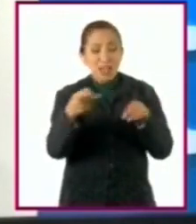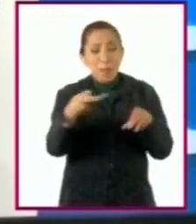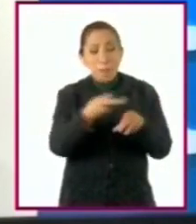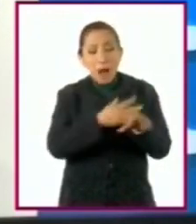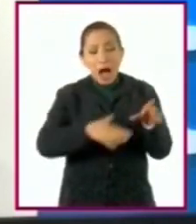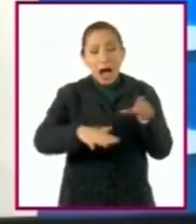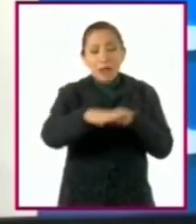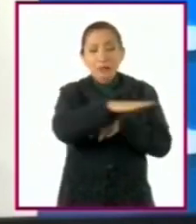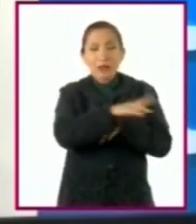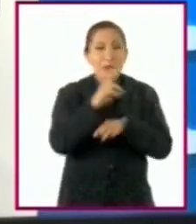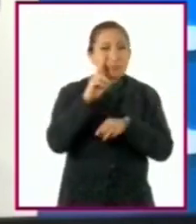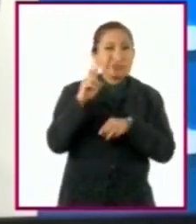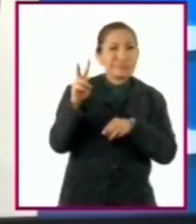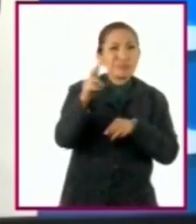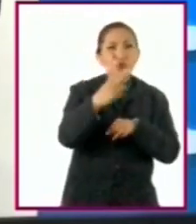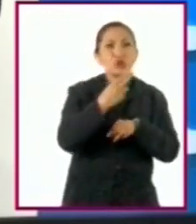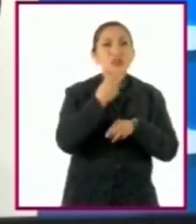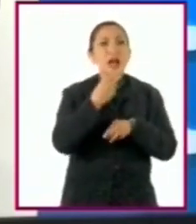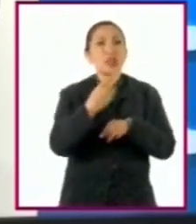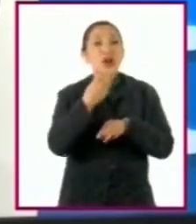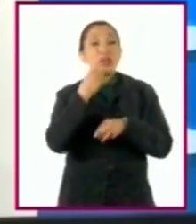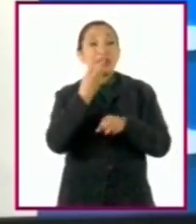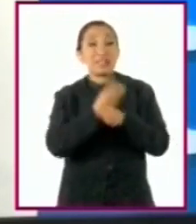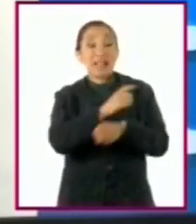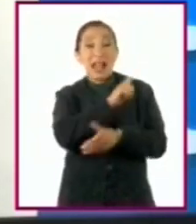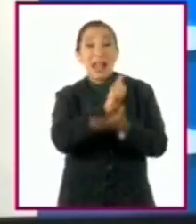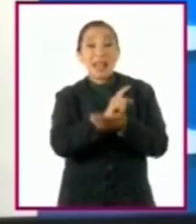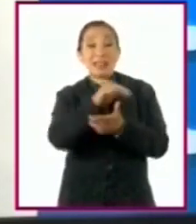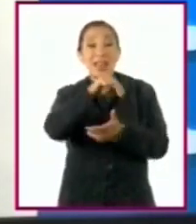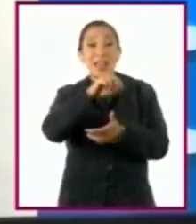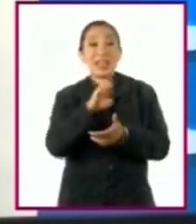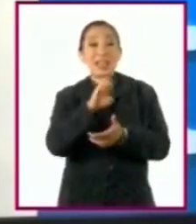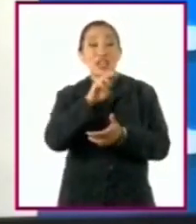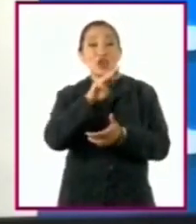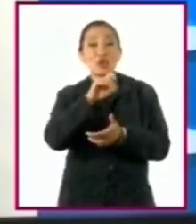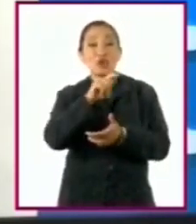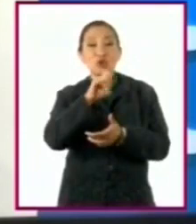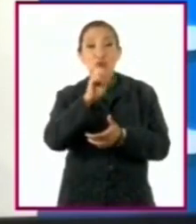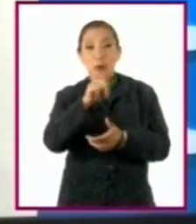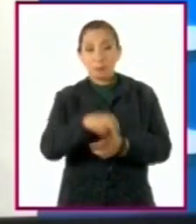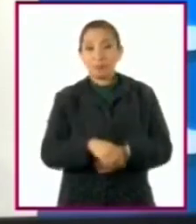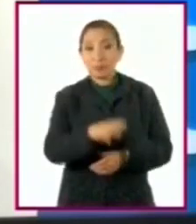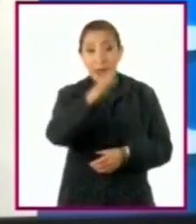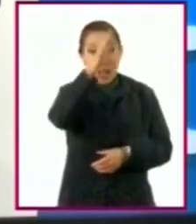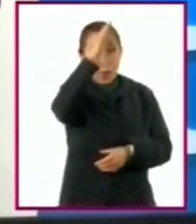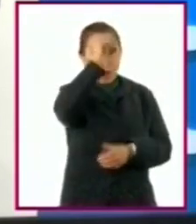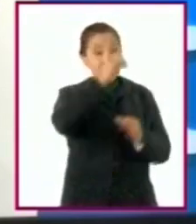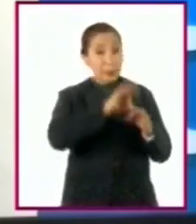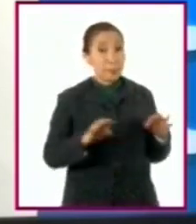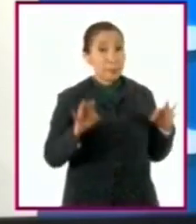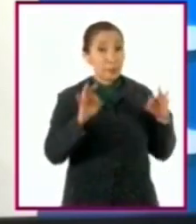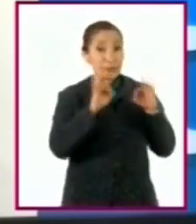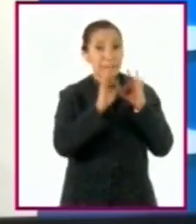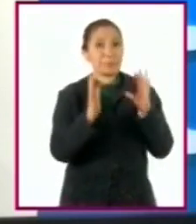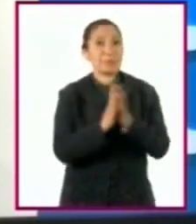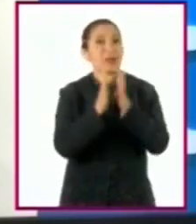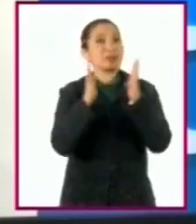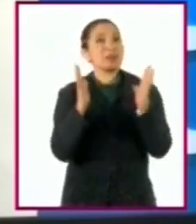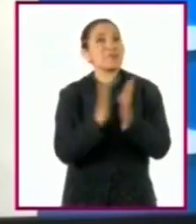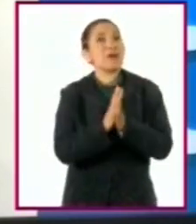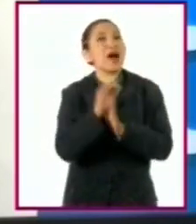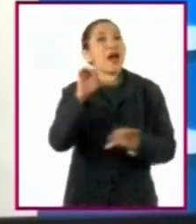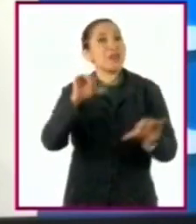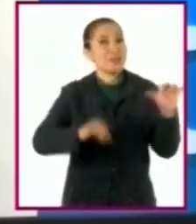situaciones cotidianas utilizando la tercera ley de Newton. Les recuerdo que es muy importante participar en